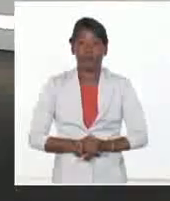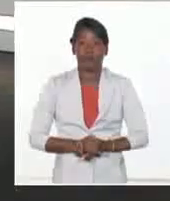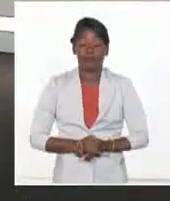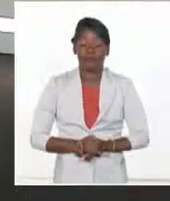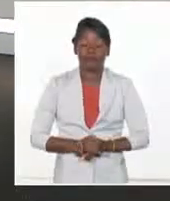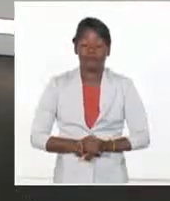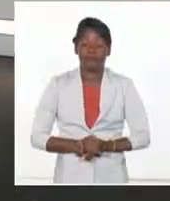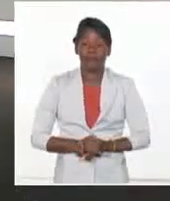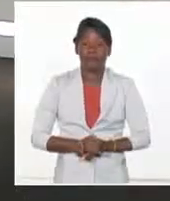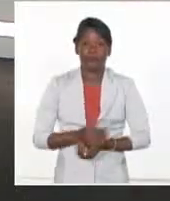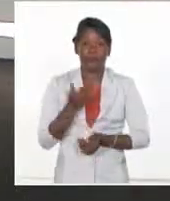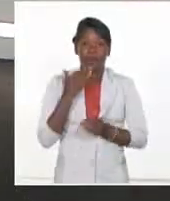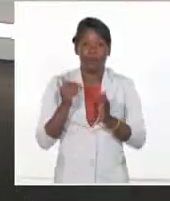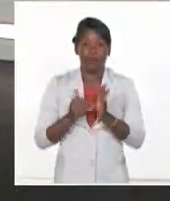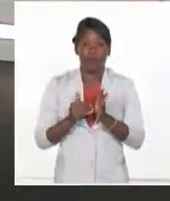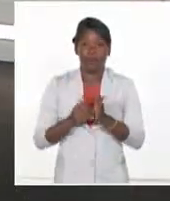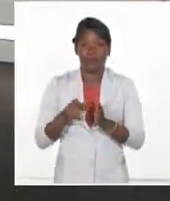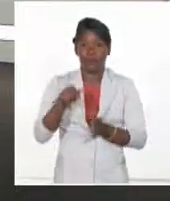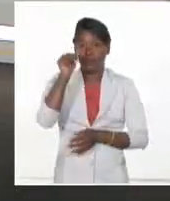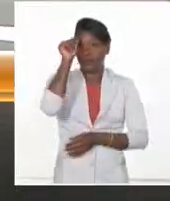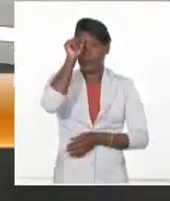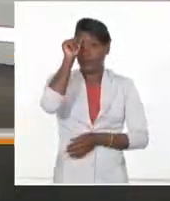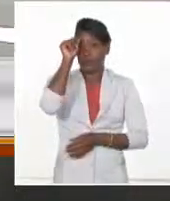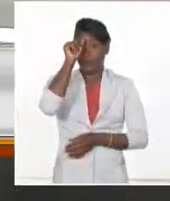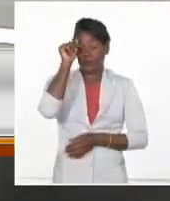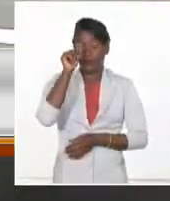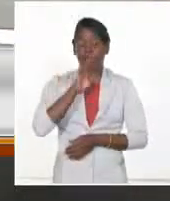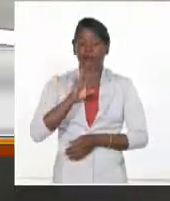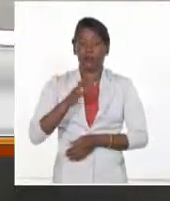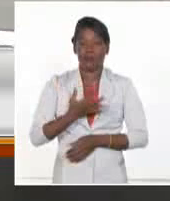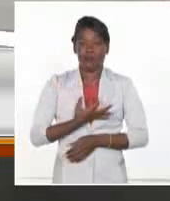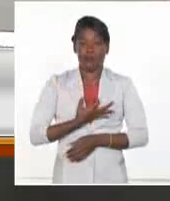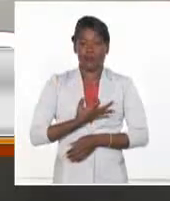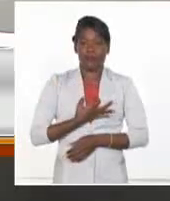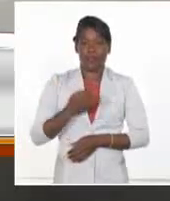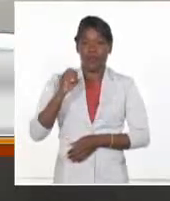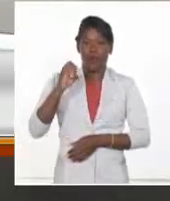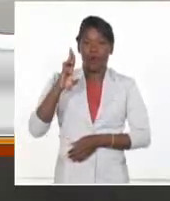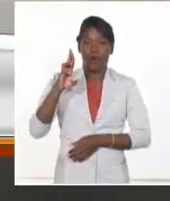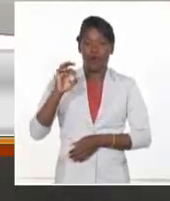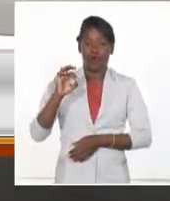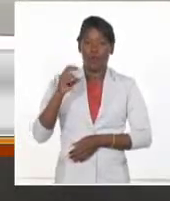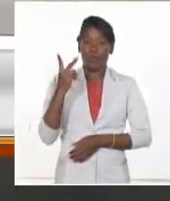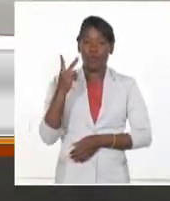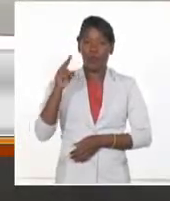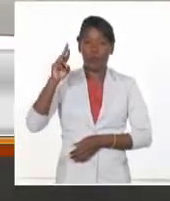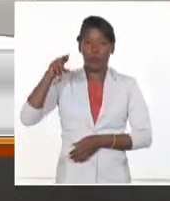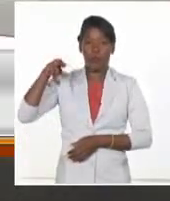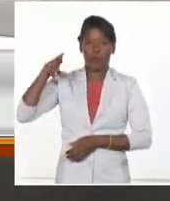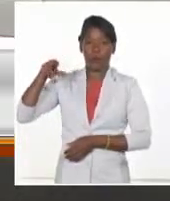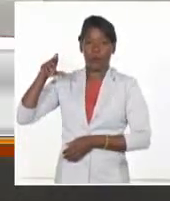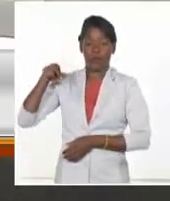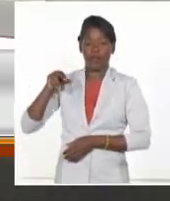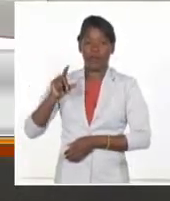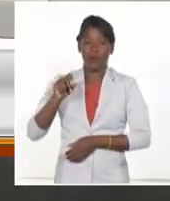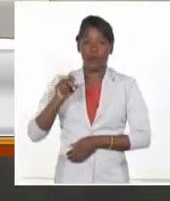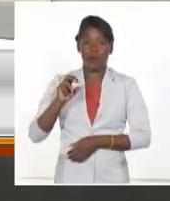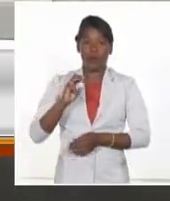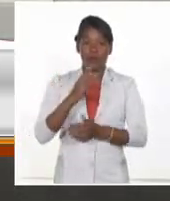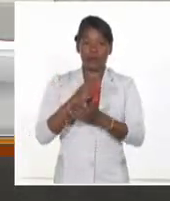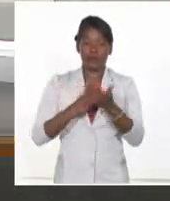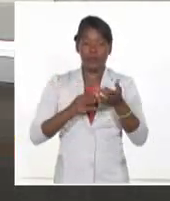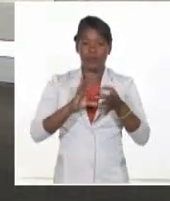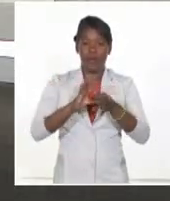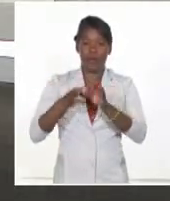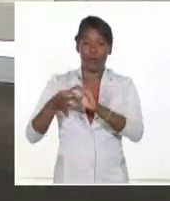Muy buenas tardes. Este domingo, Cuba sumó otra medalla de oro y dos de plata en los Juegos Parapanamericanos Santiago de Chile